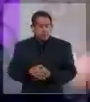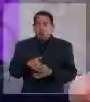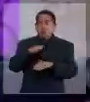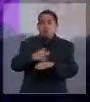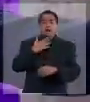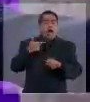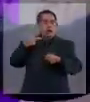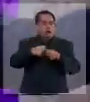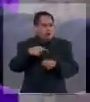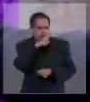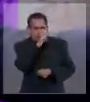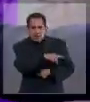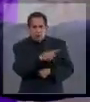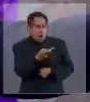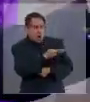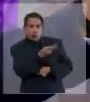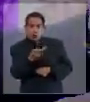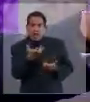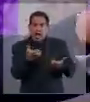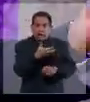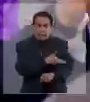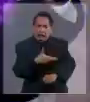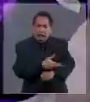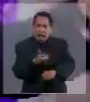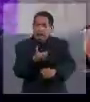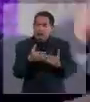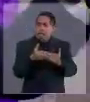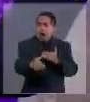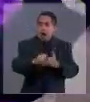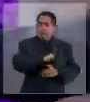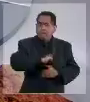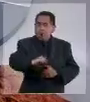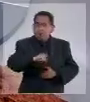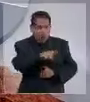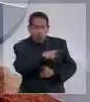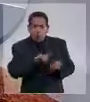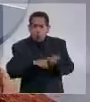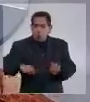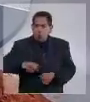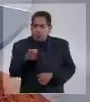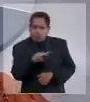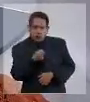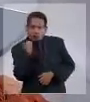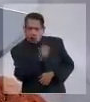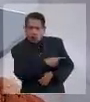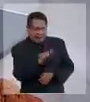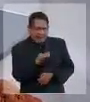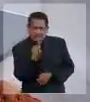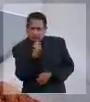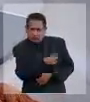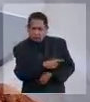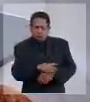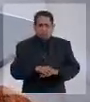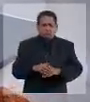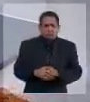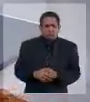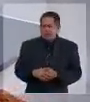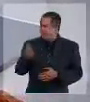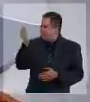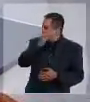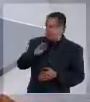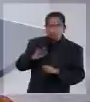ellos lo subieron, estos dos aumentaron el precio, falso. Ellos fueron los del gasolinazo, estos que tengo aquí. Absolutamente.